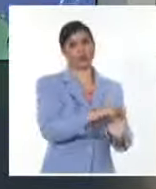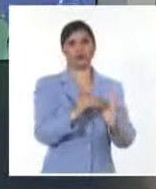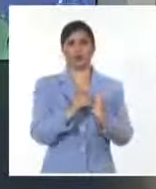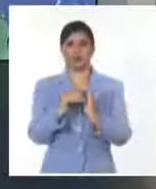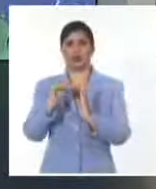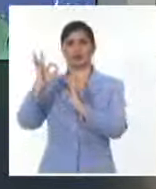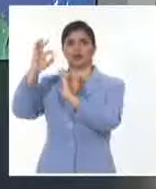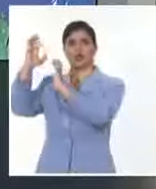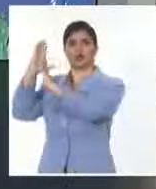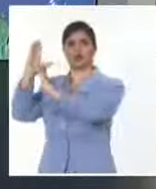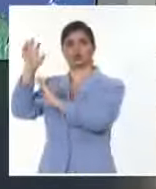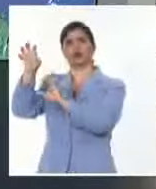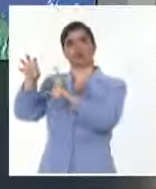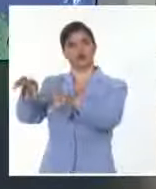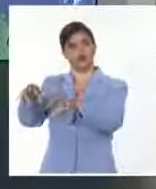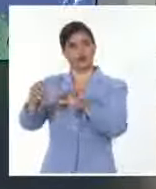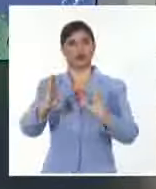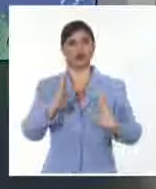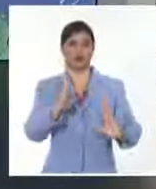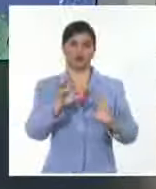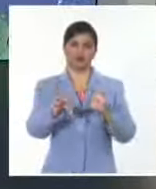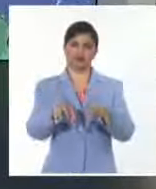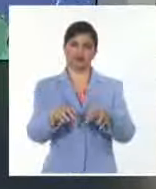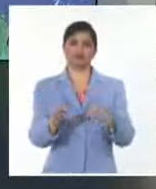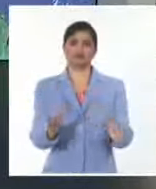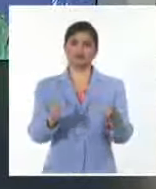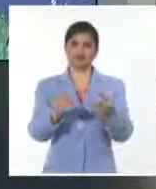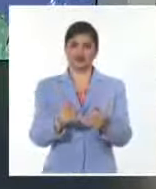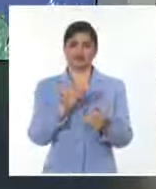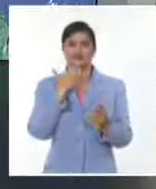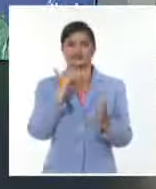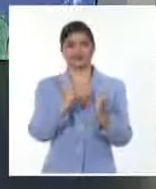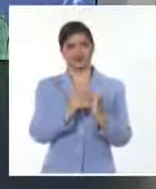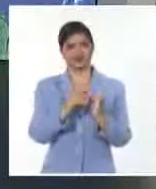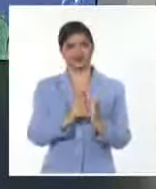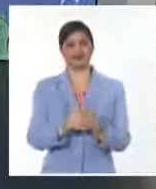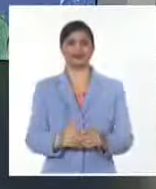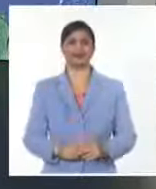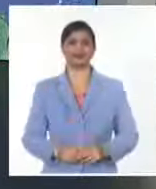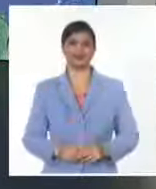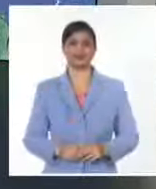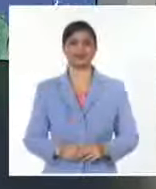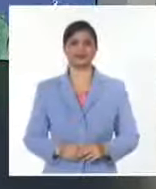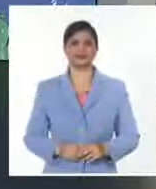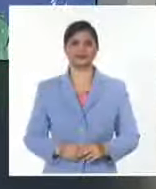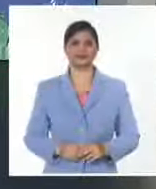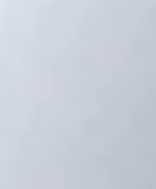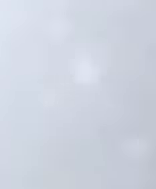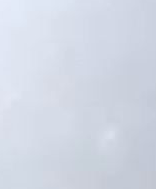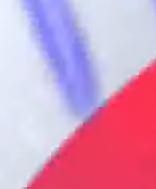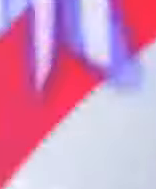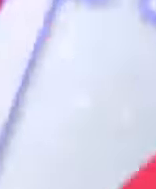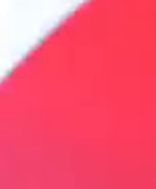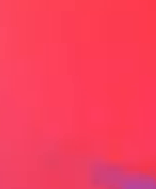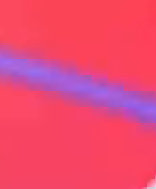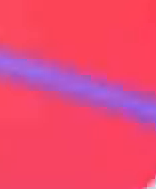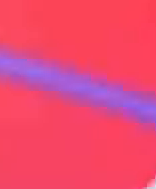hacia el interior del centro de la chipel pase una feliz tarde y continúe acá en la sintonía de la emisión